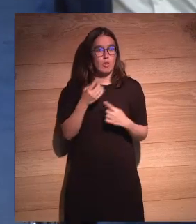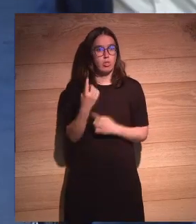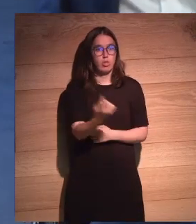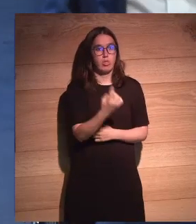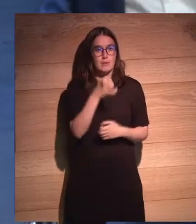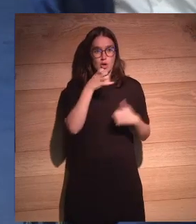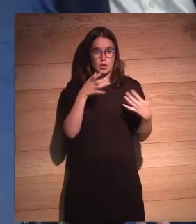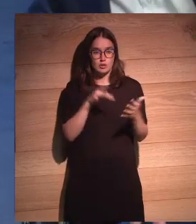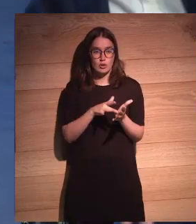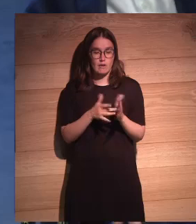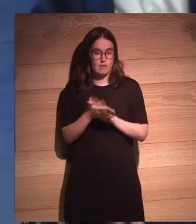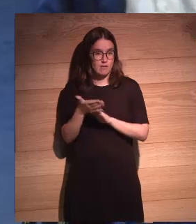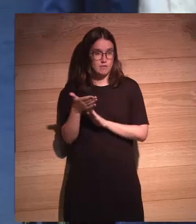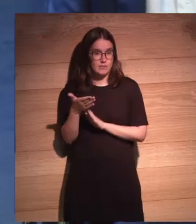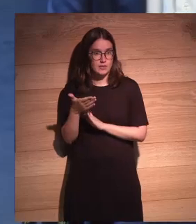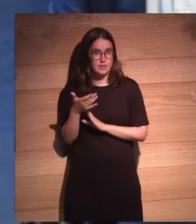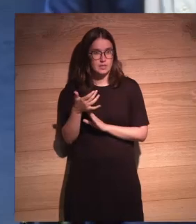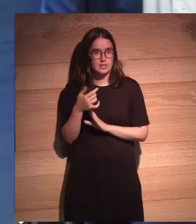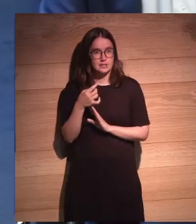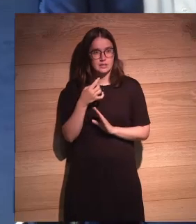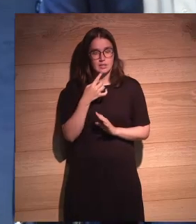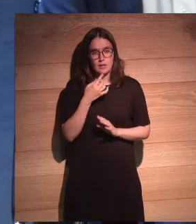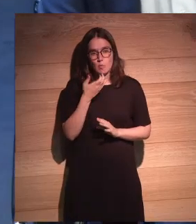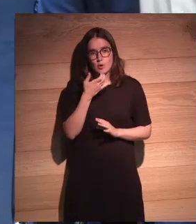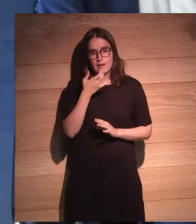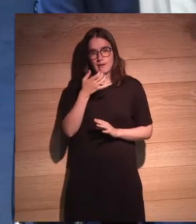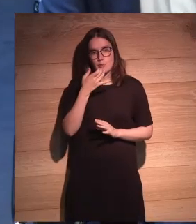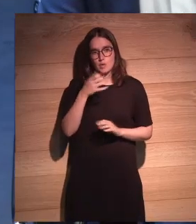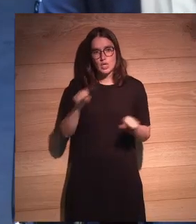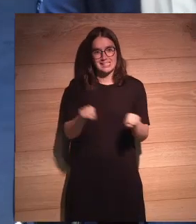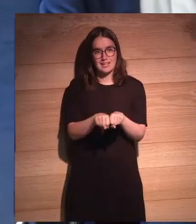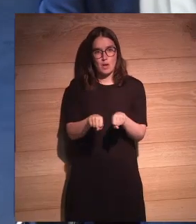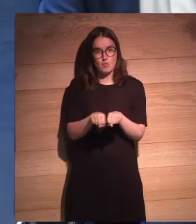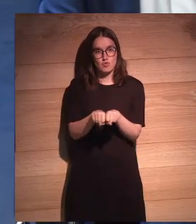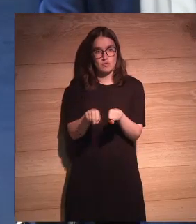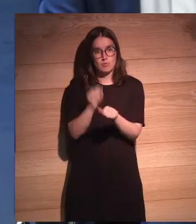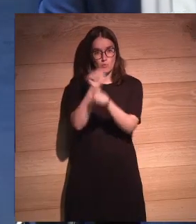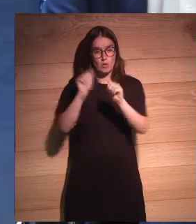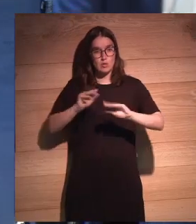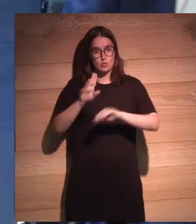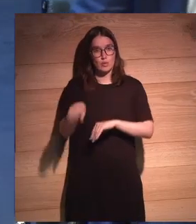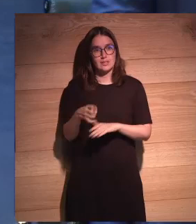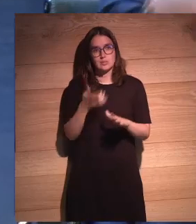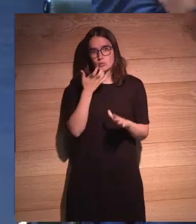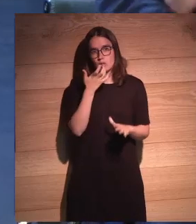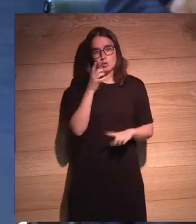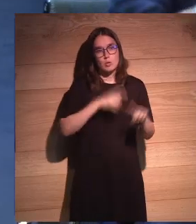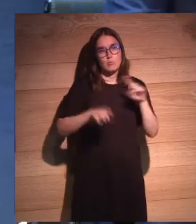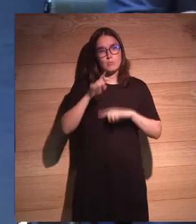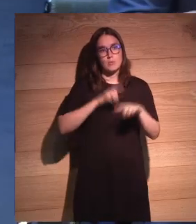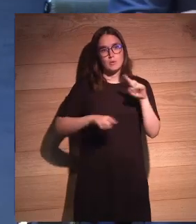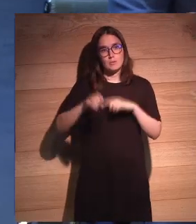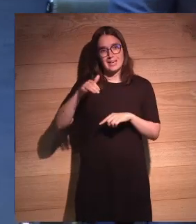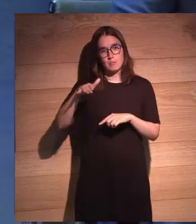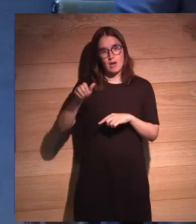tenemos, pero ahora mismo hay una corriente, digamos, Singapur, por ejemplo, se habla del modelo de Singapur. No es el modelo de Singapur, es, por ejemplo, el problema de 2